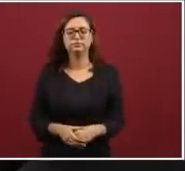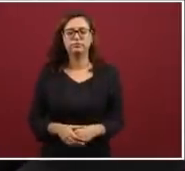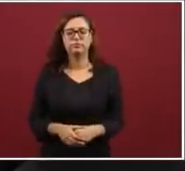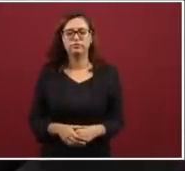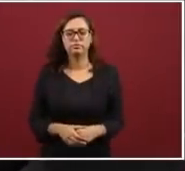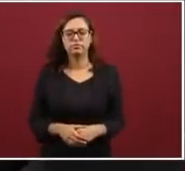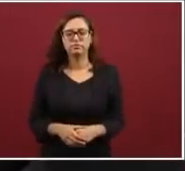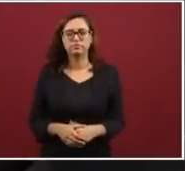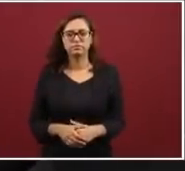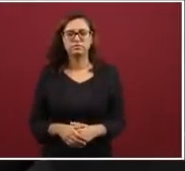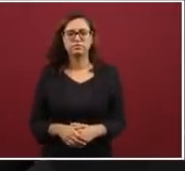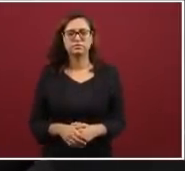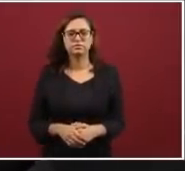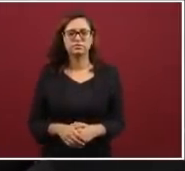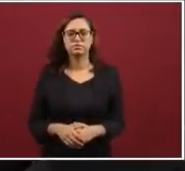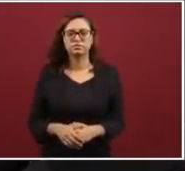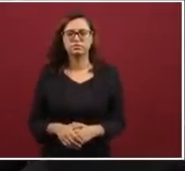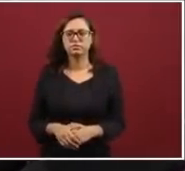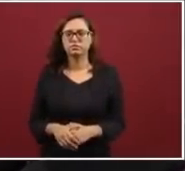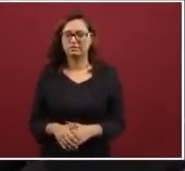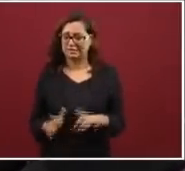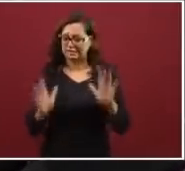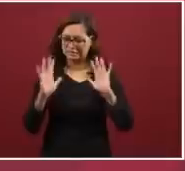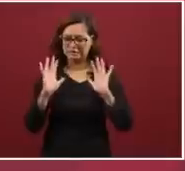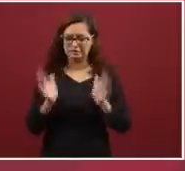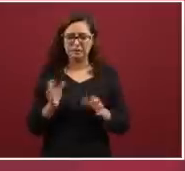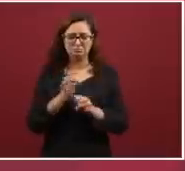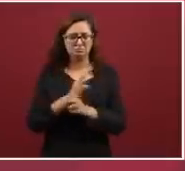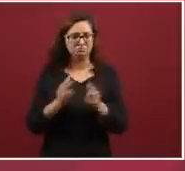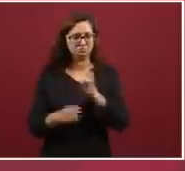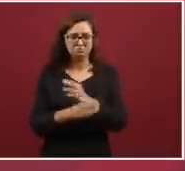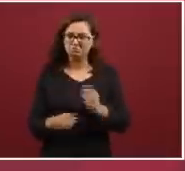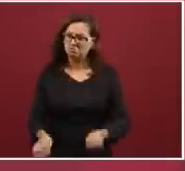y que se entreguen buenas cuentas.